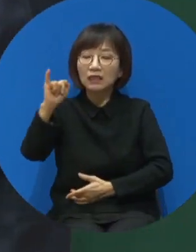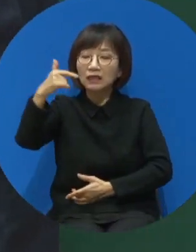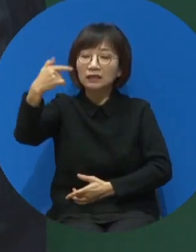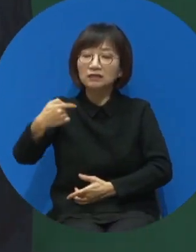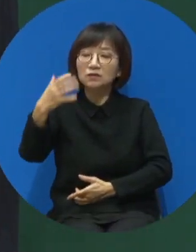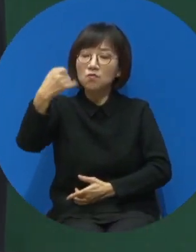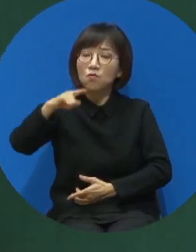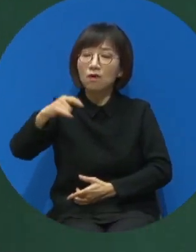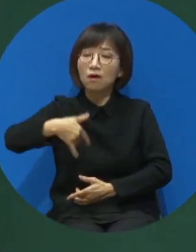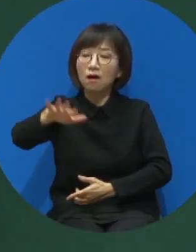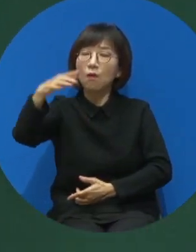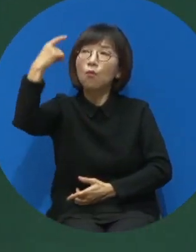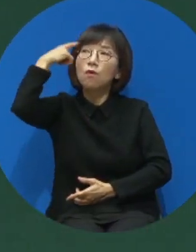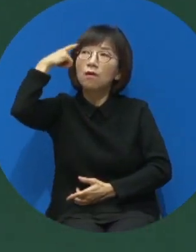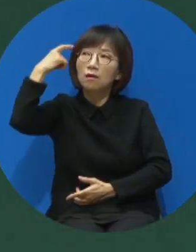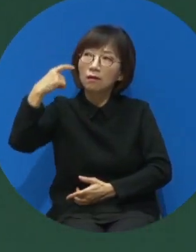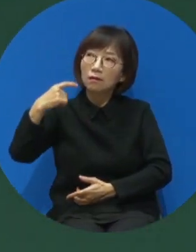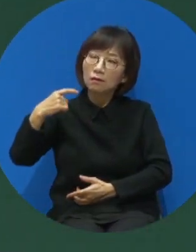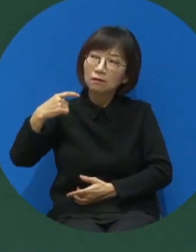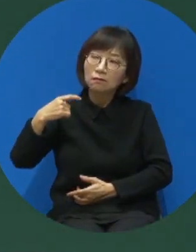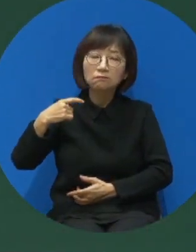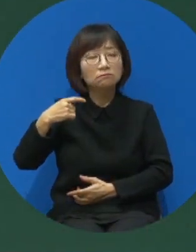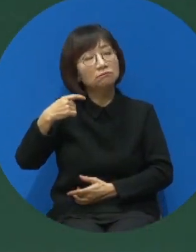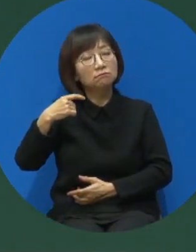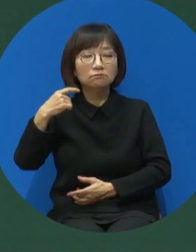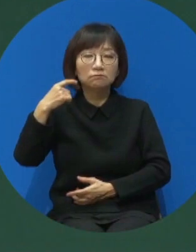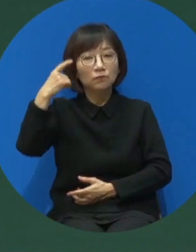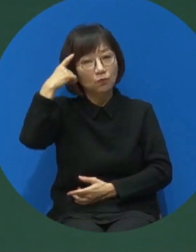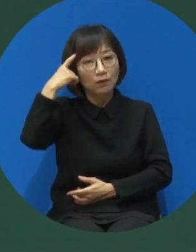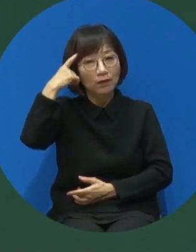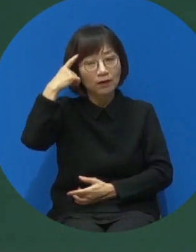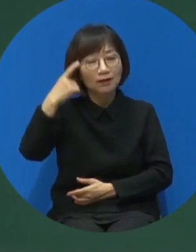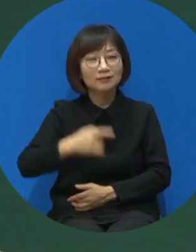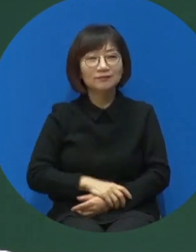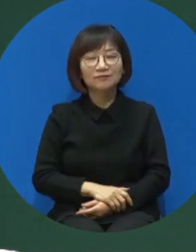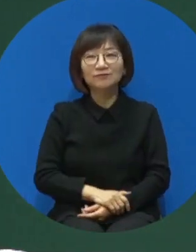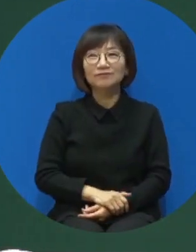yo ahí y yo la verdad y luché